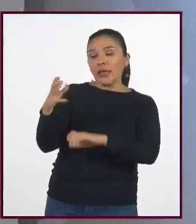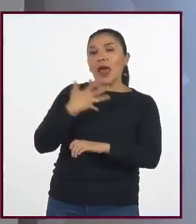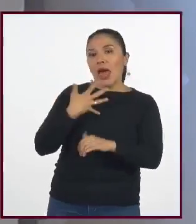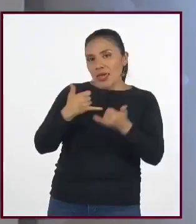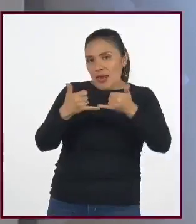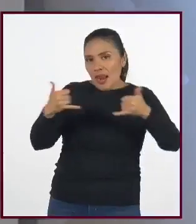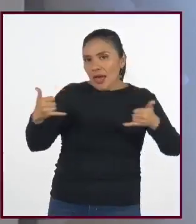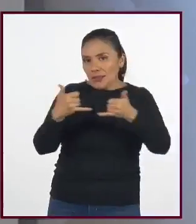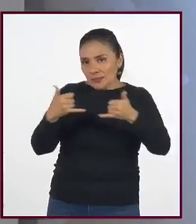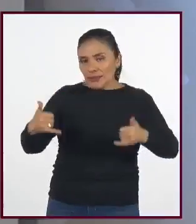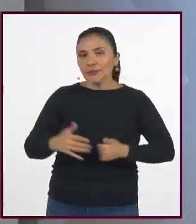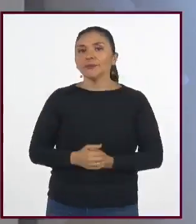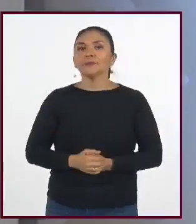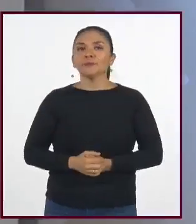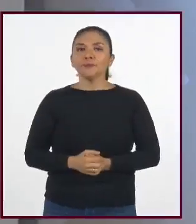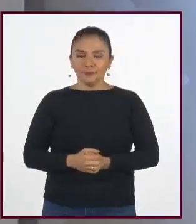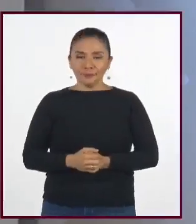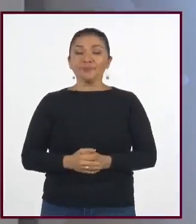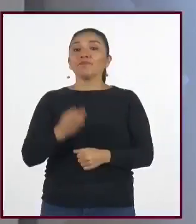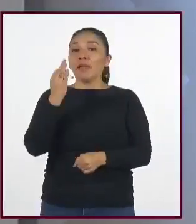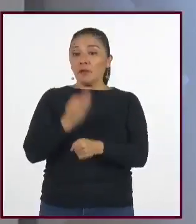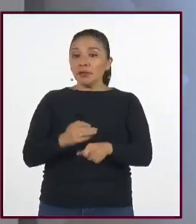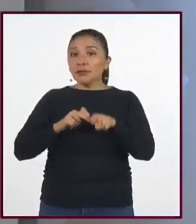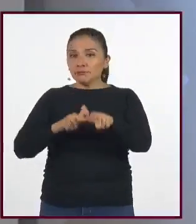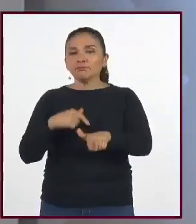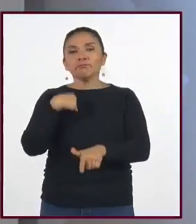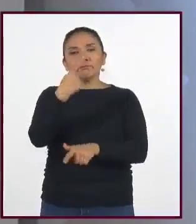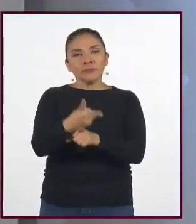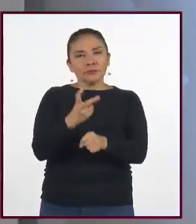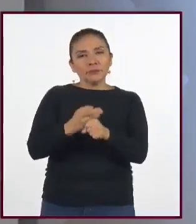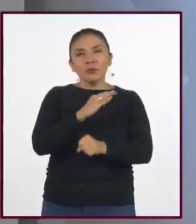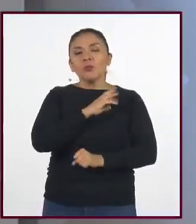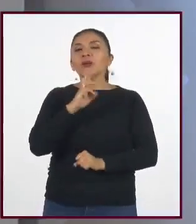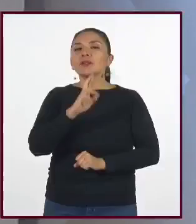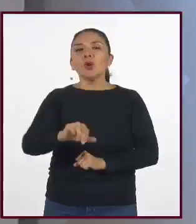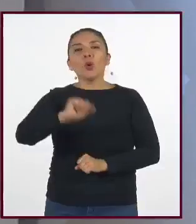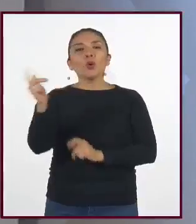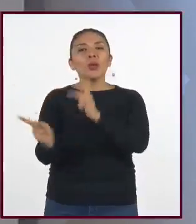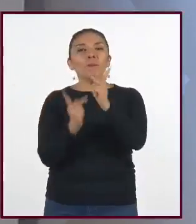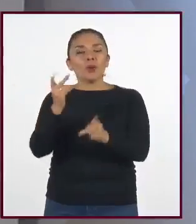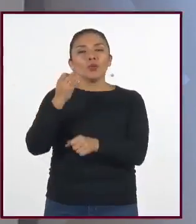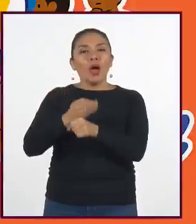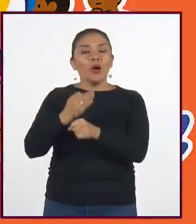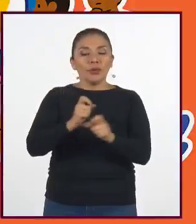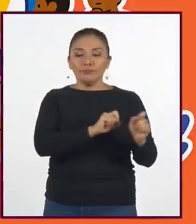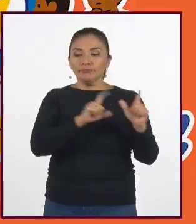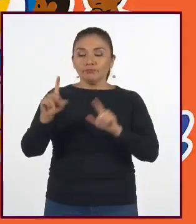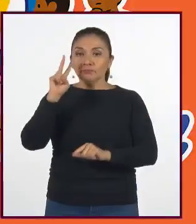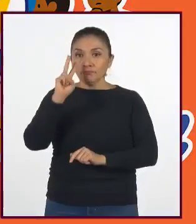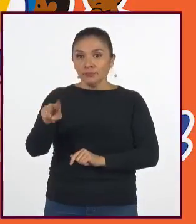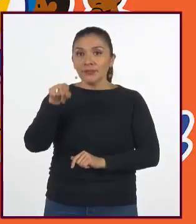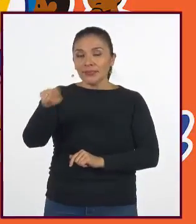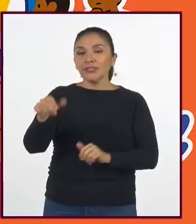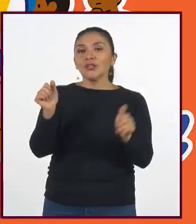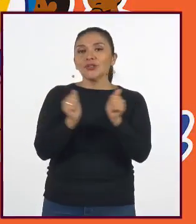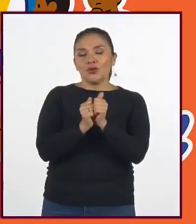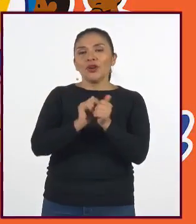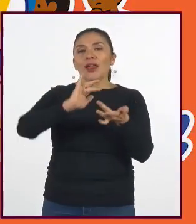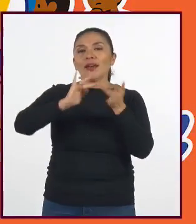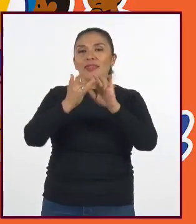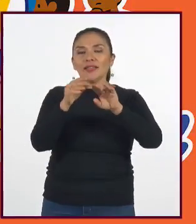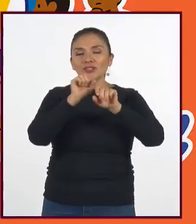enlaces. Antes de continuar, les invitamos a responder esta pregunta que está apareciendo en sus pantallas a través de nuestras redes